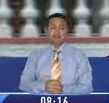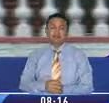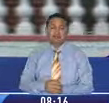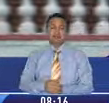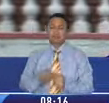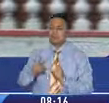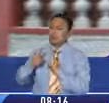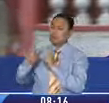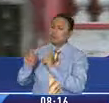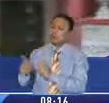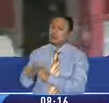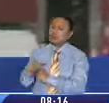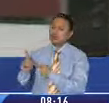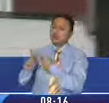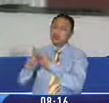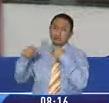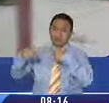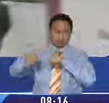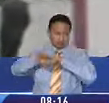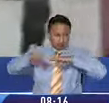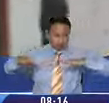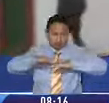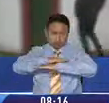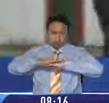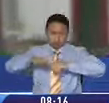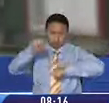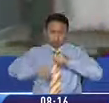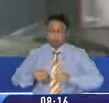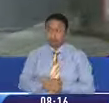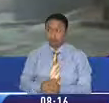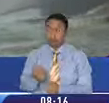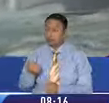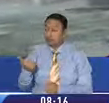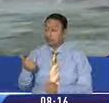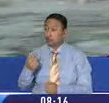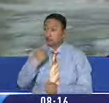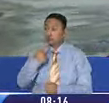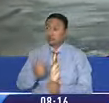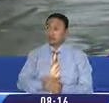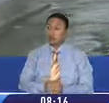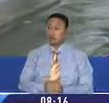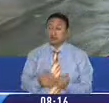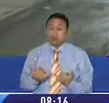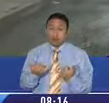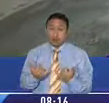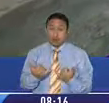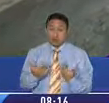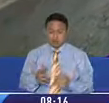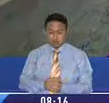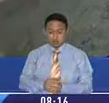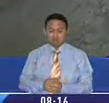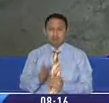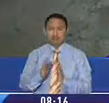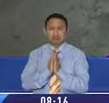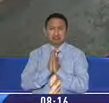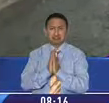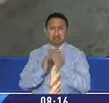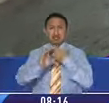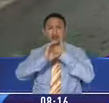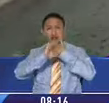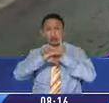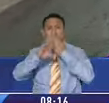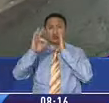pues si cada vez se deteriora más el asfalto. Ustedes incluso han insistido ya por redes sociales, también han